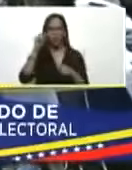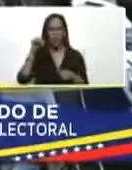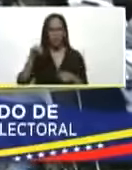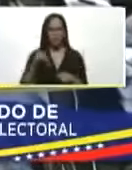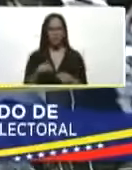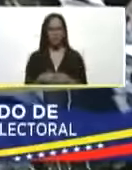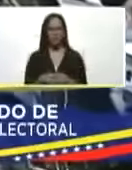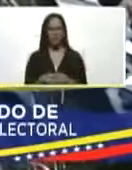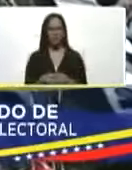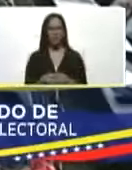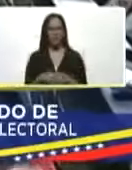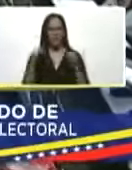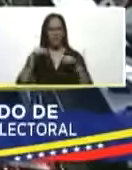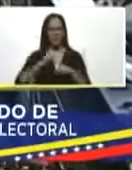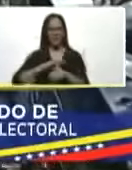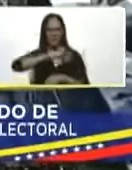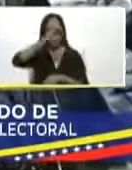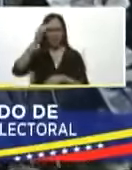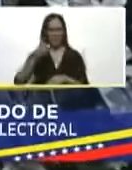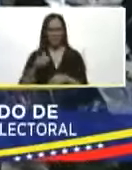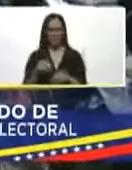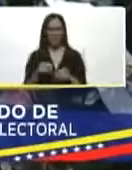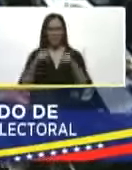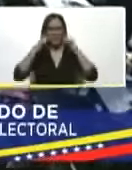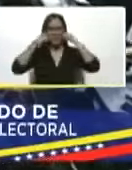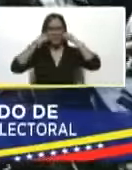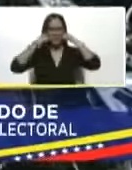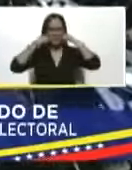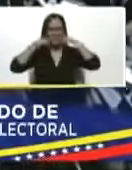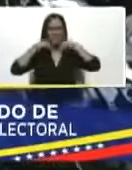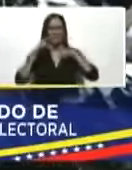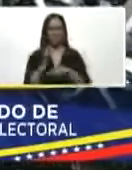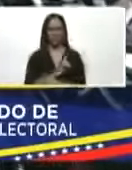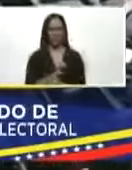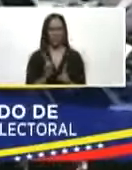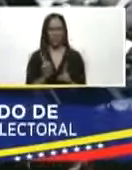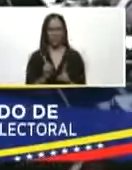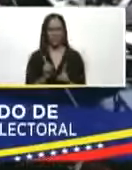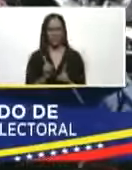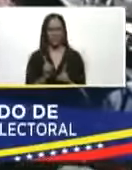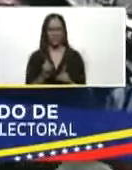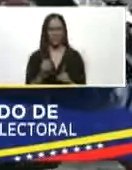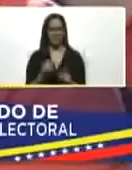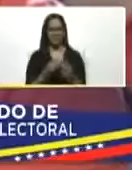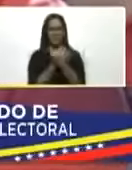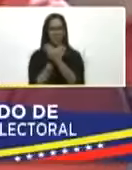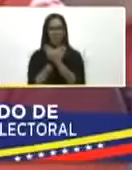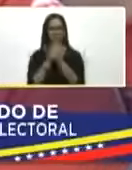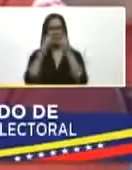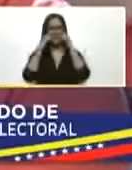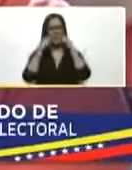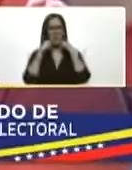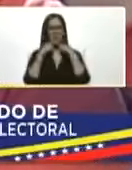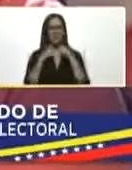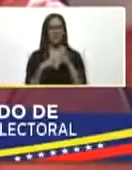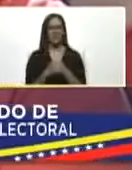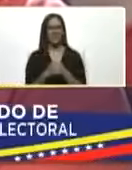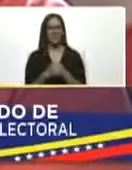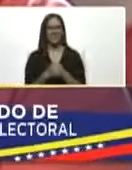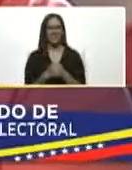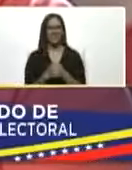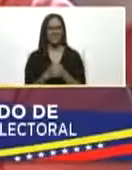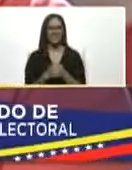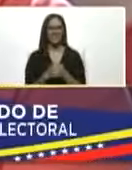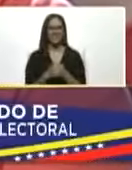En el Guareira Repano. La Sayona no sale aquí, sola llorona. El carretero sale aquí